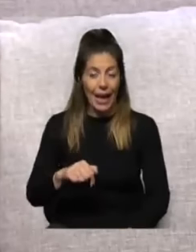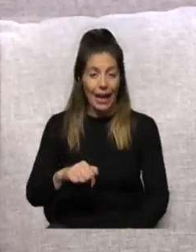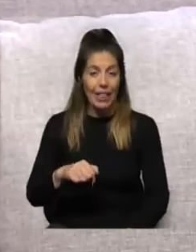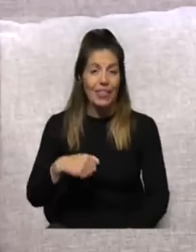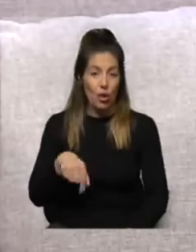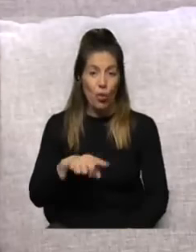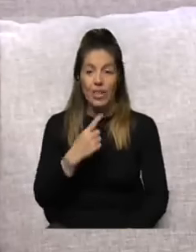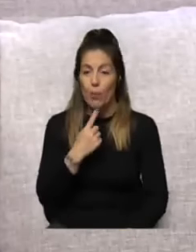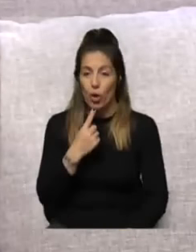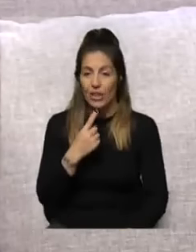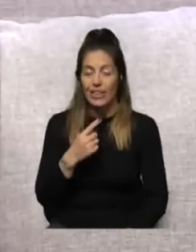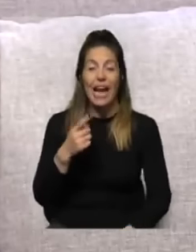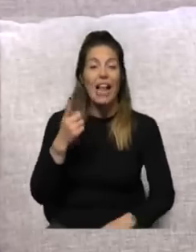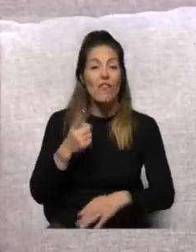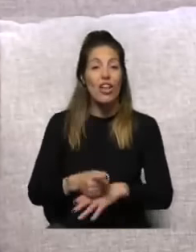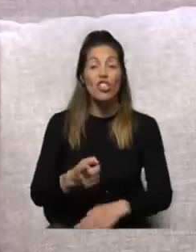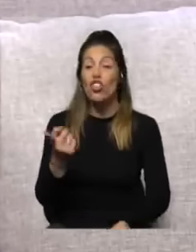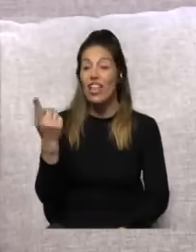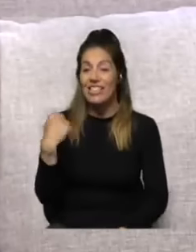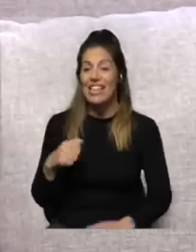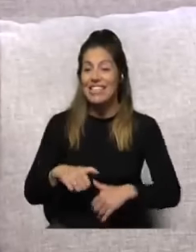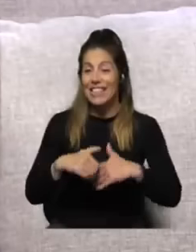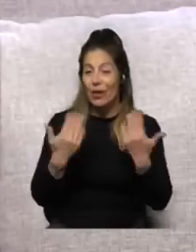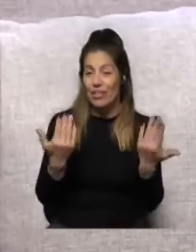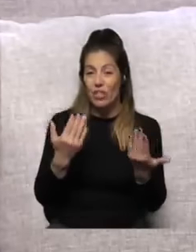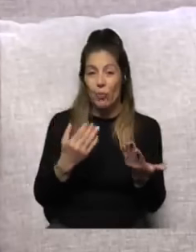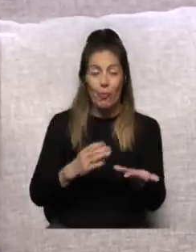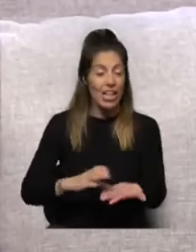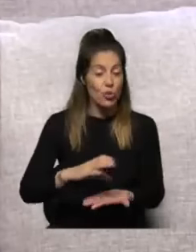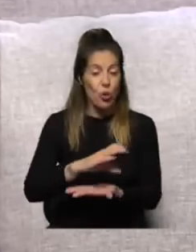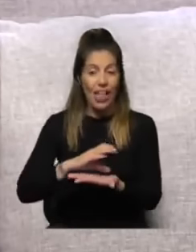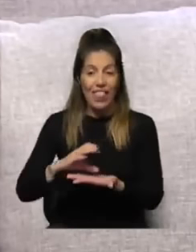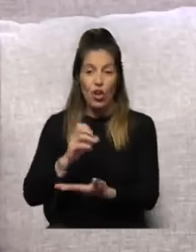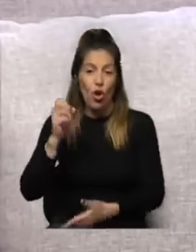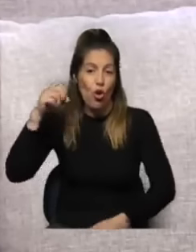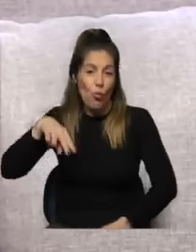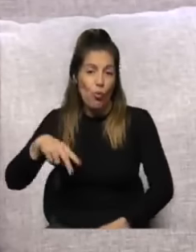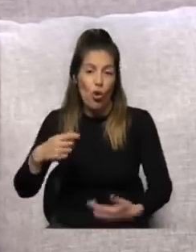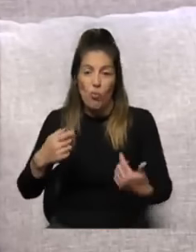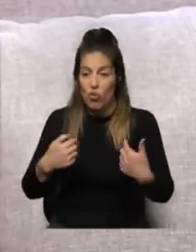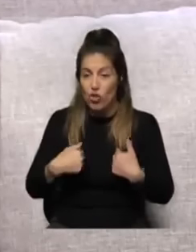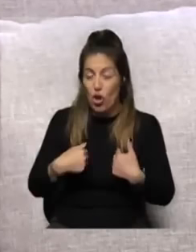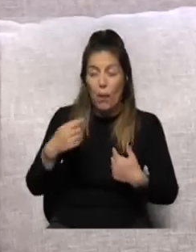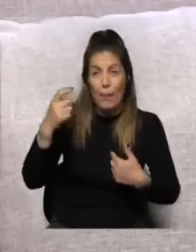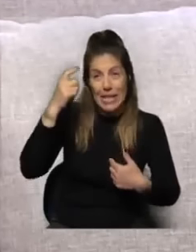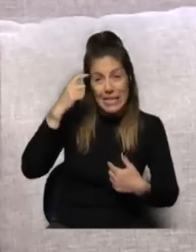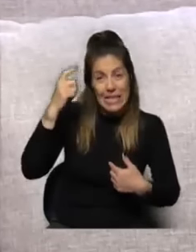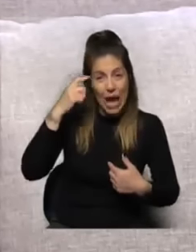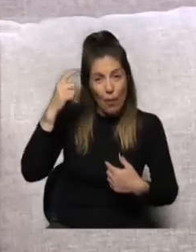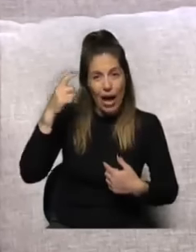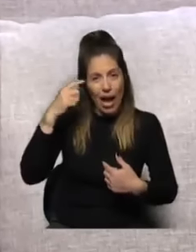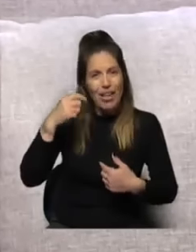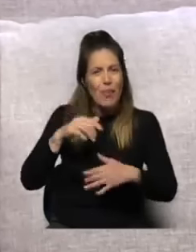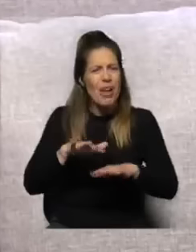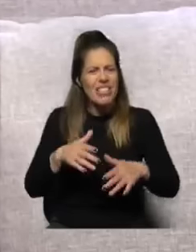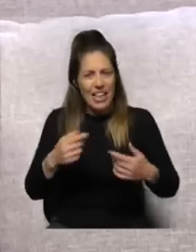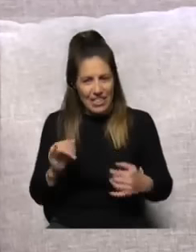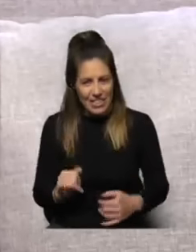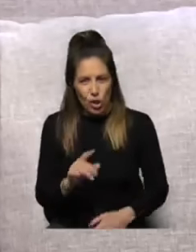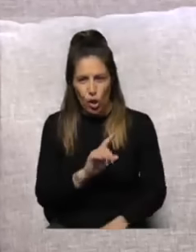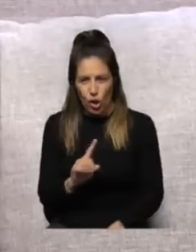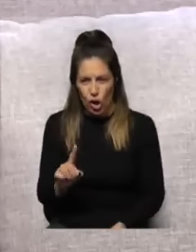El fallo del día de ayer es una celebración para el ciudadano común, para ese como yo que pensaba, ¿pasará algo?